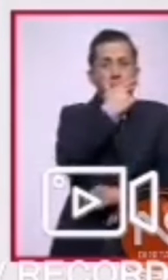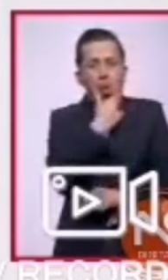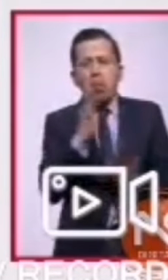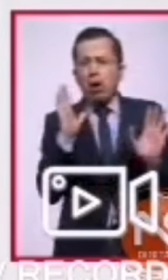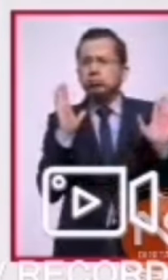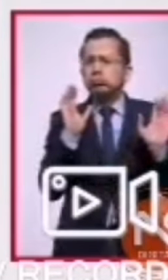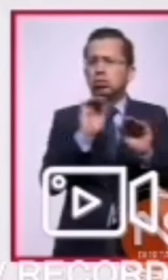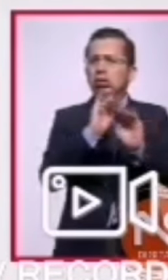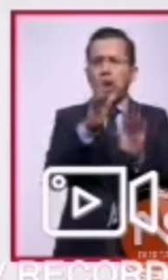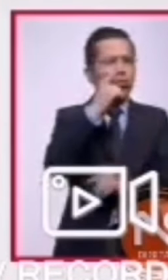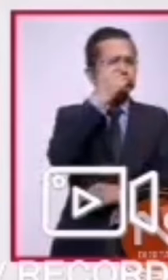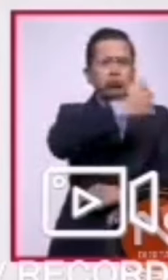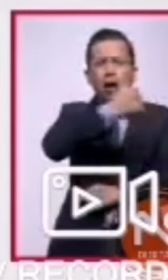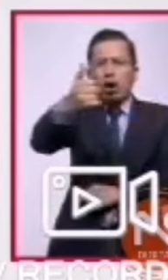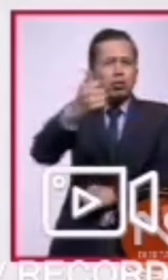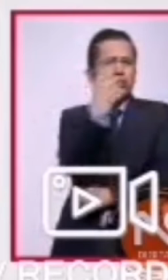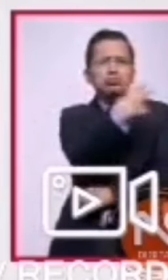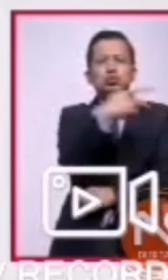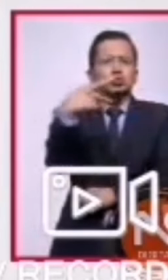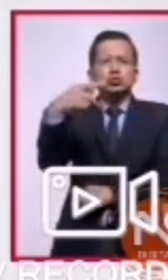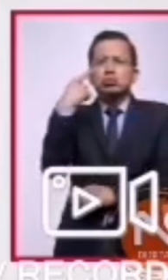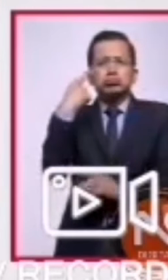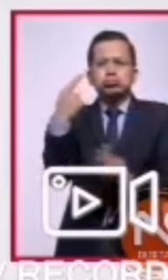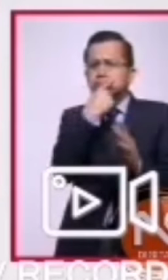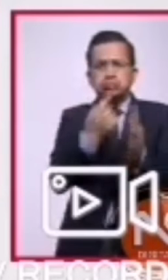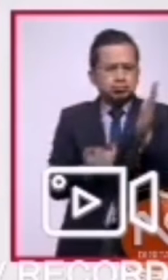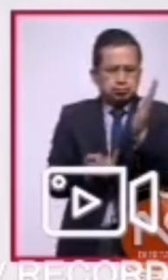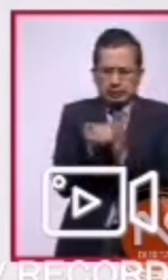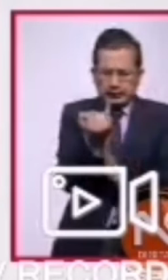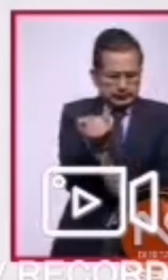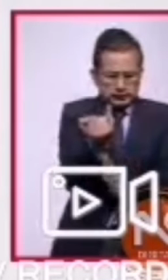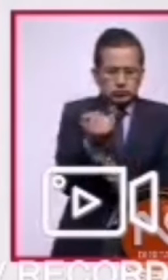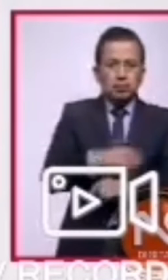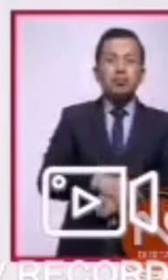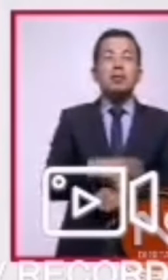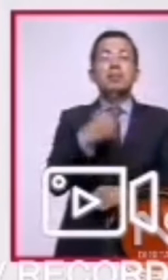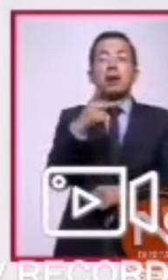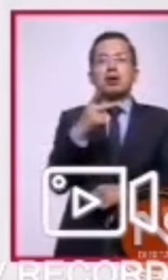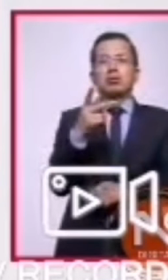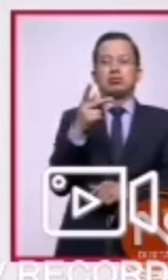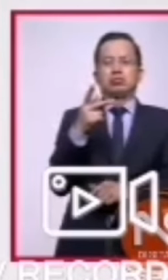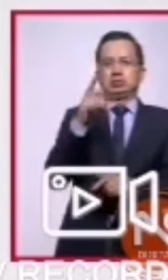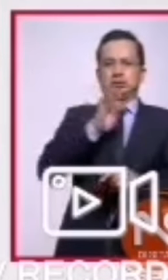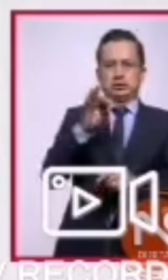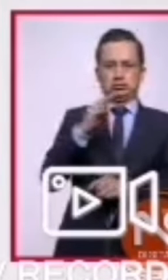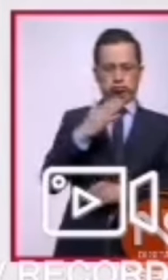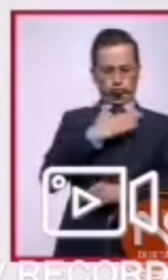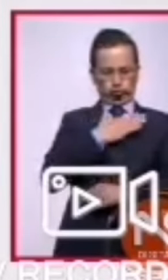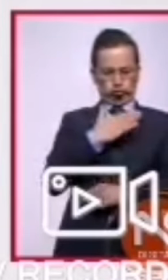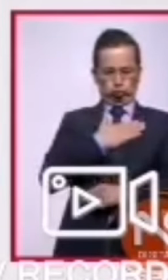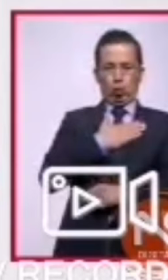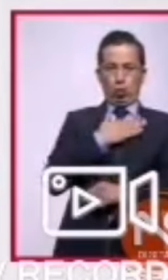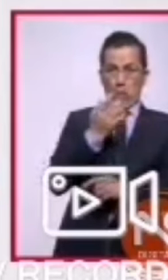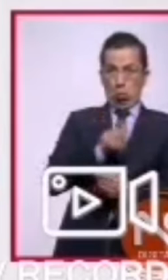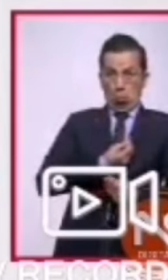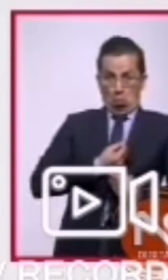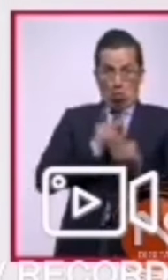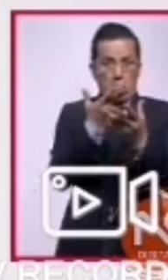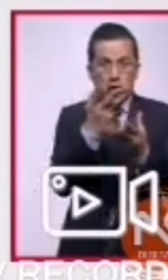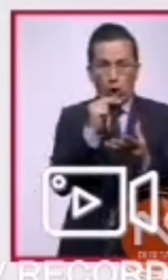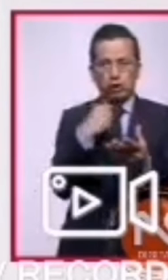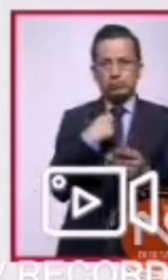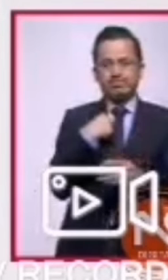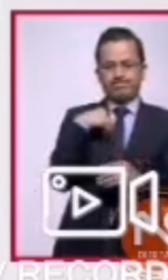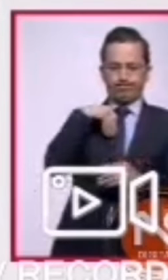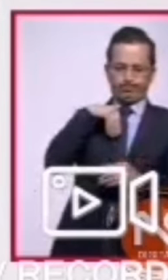decide pues prácticamente cada quien. Pero cuando te estás continuamente reprimiendo,